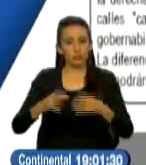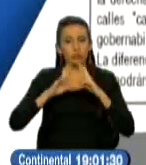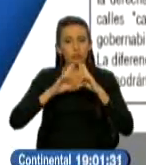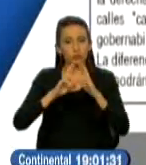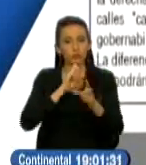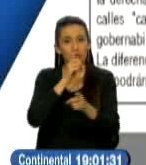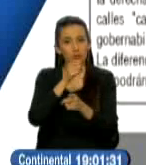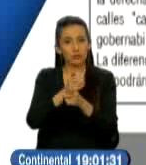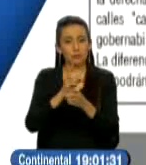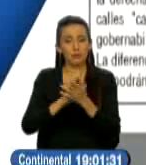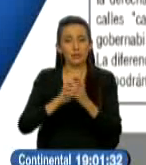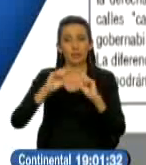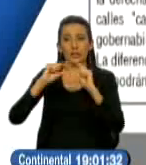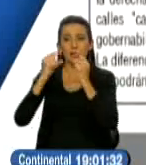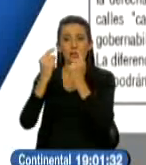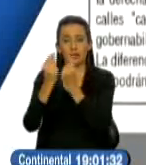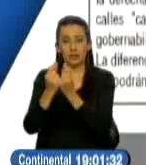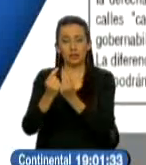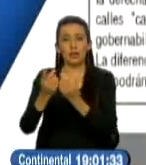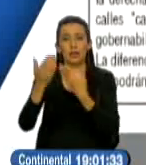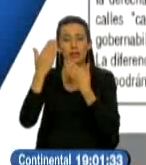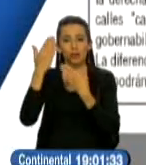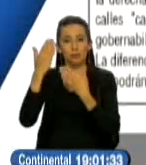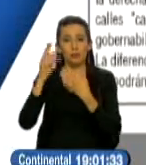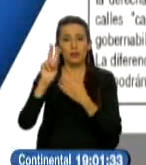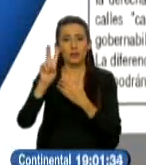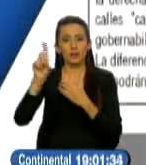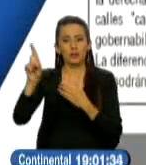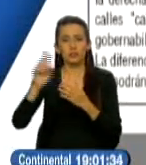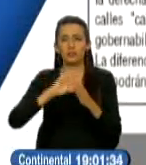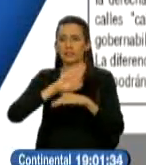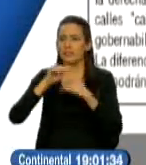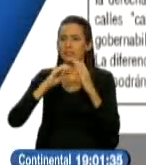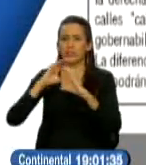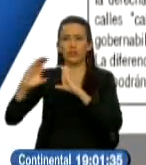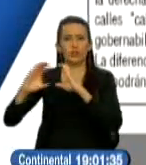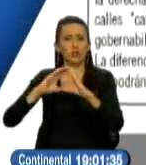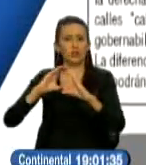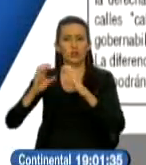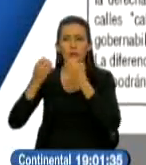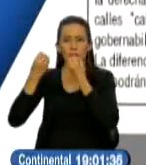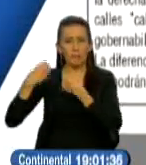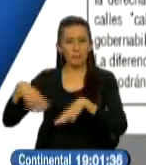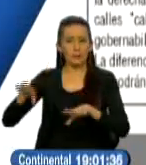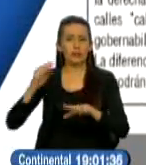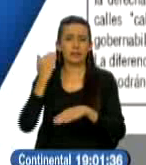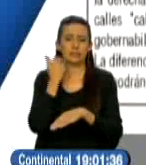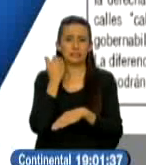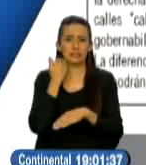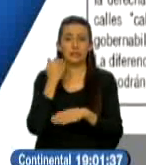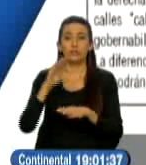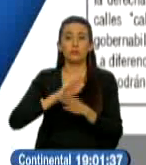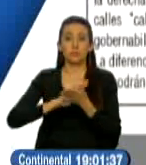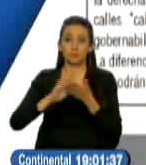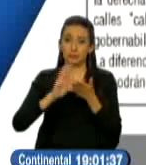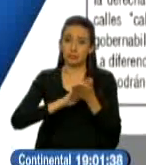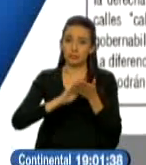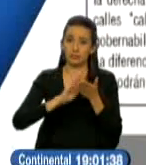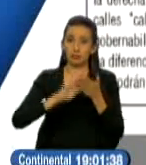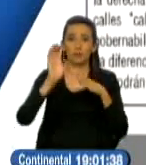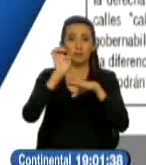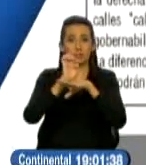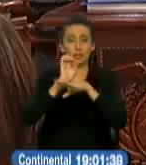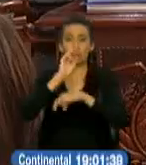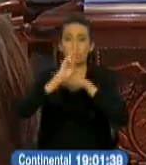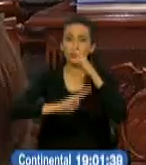resultados, Creo, sus medios de comunicación y todos los que han armado el show de fraude porque perdieron las elecciones, pidan disculpas al Ecuador y al